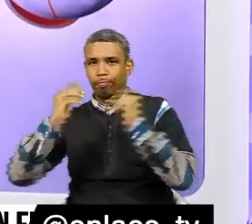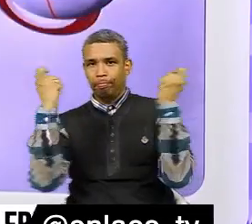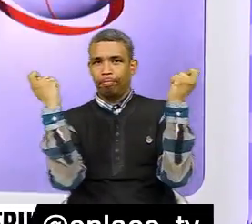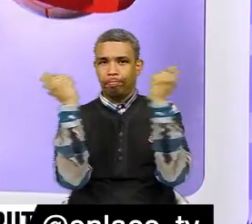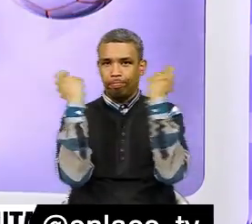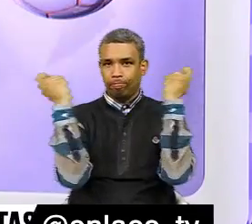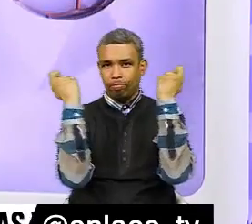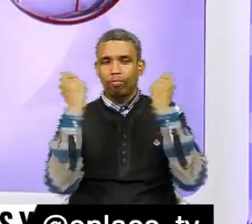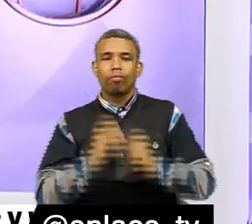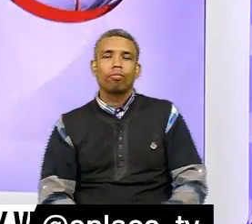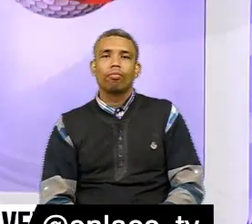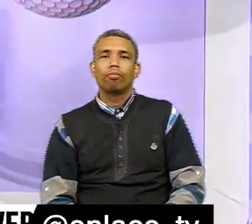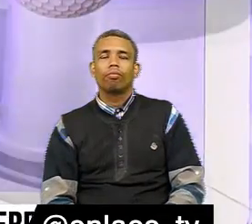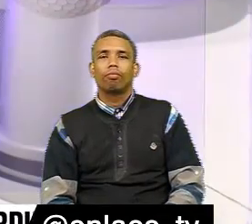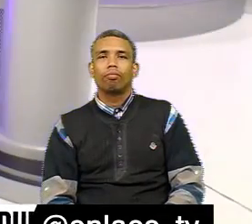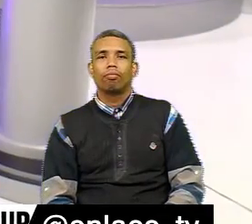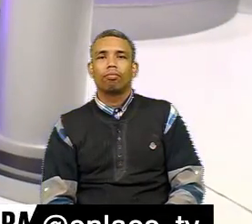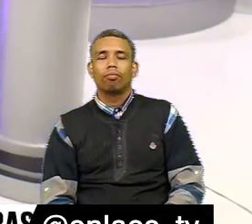Ya regresamos.